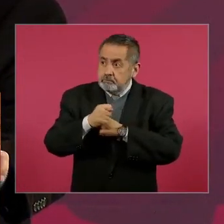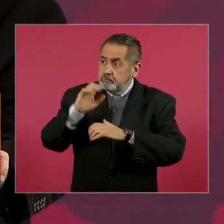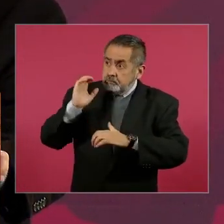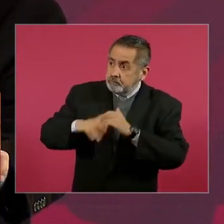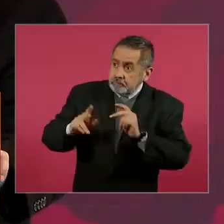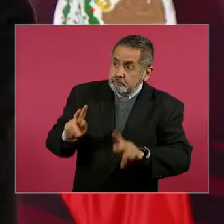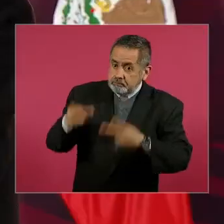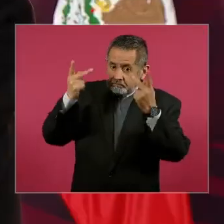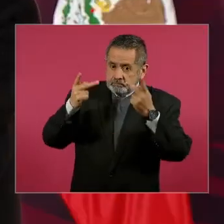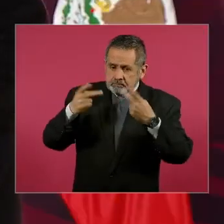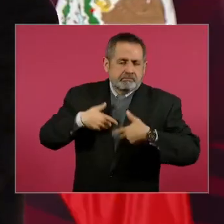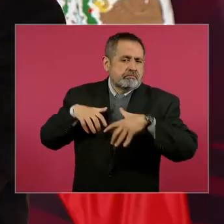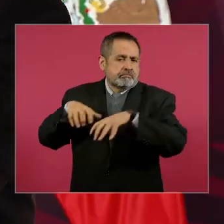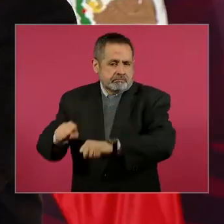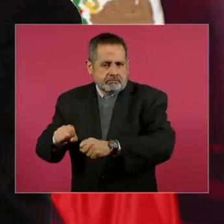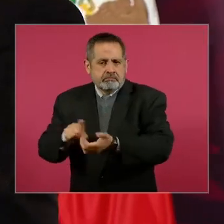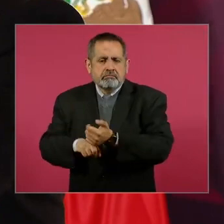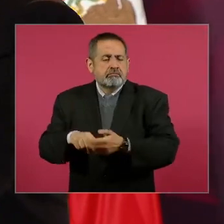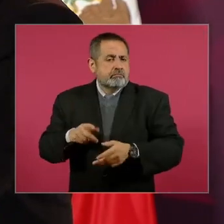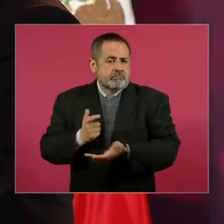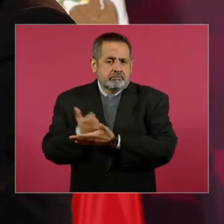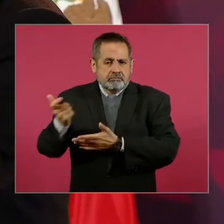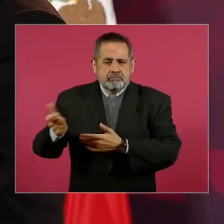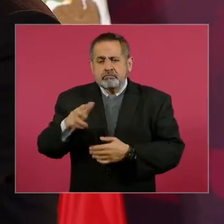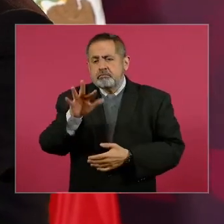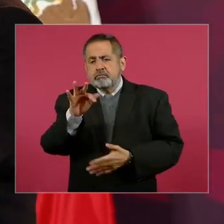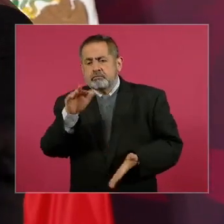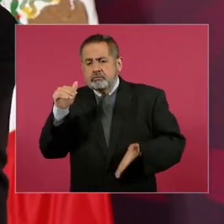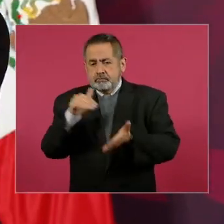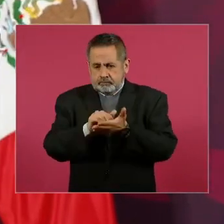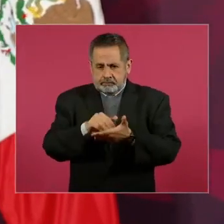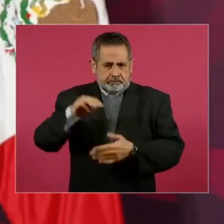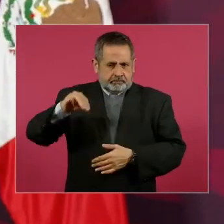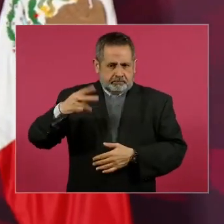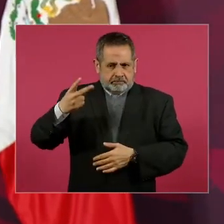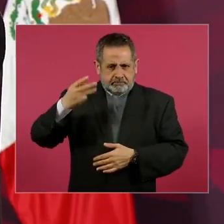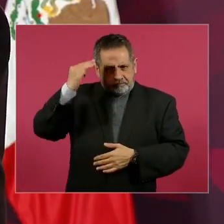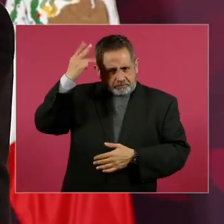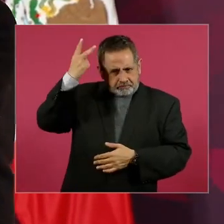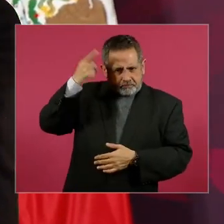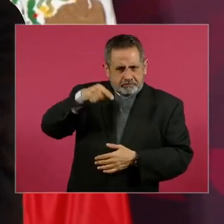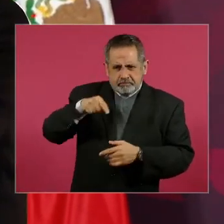como 40,000 metros cuadrados.